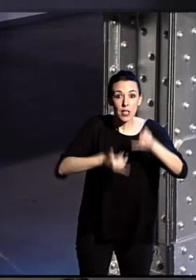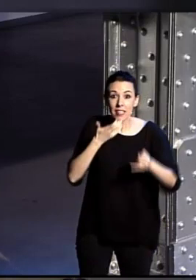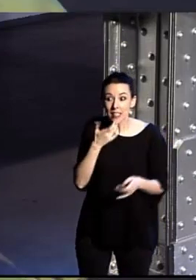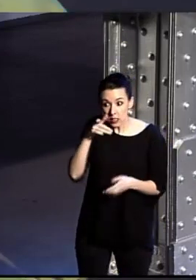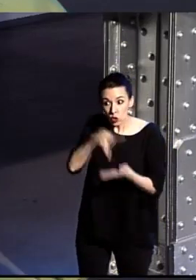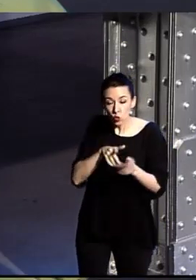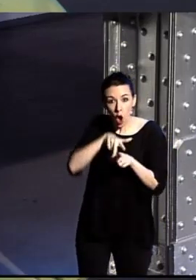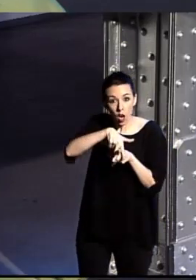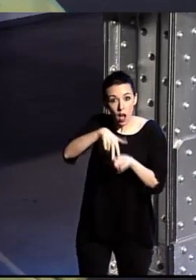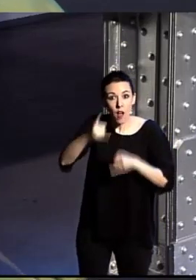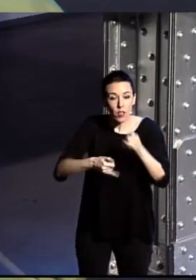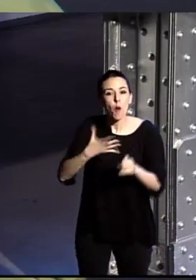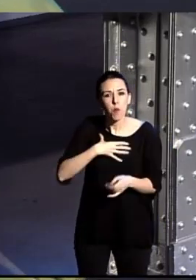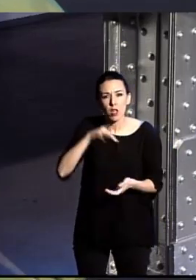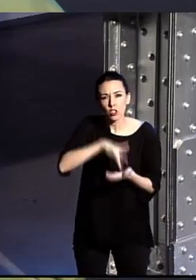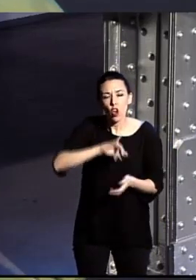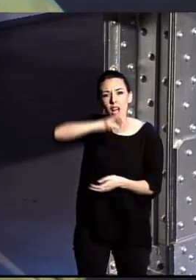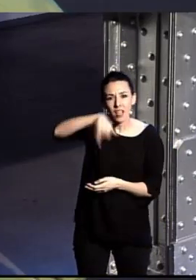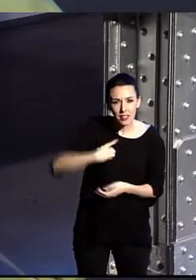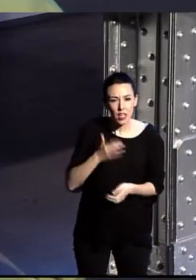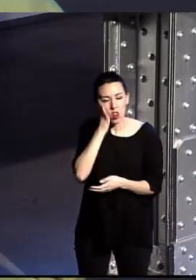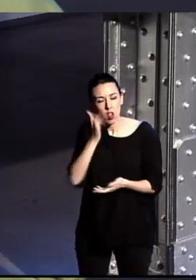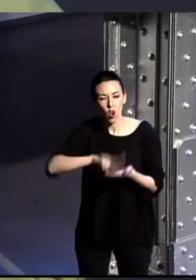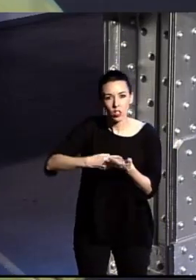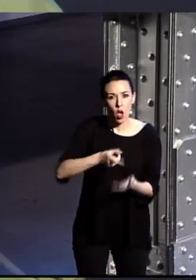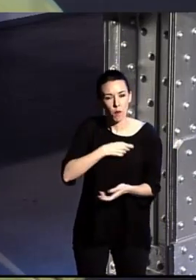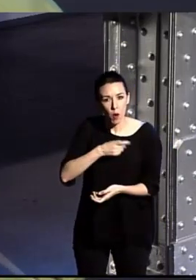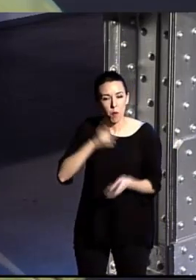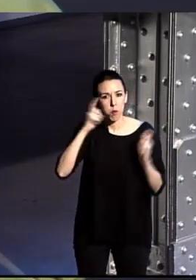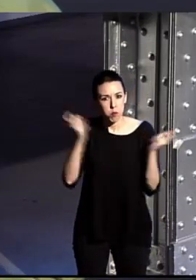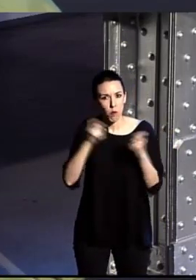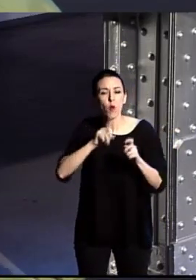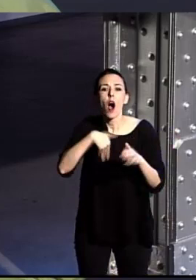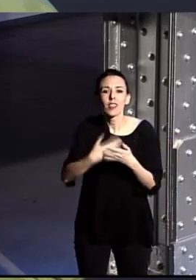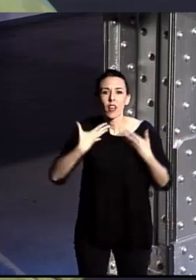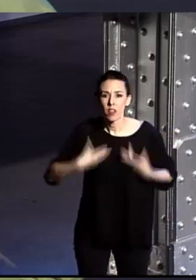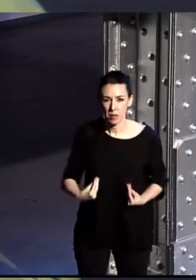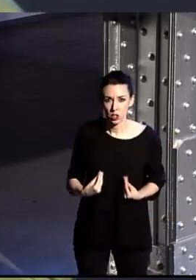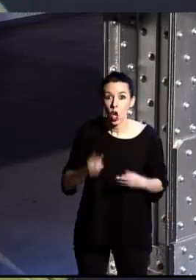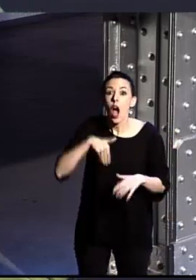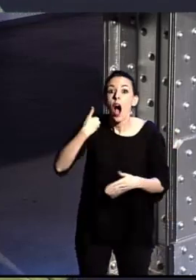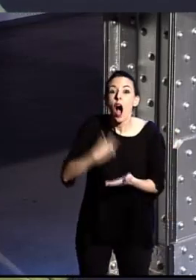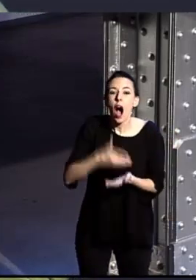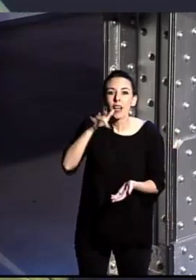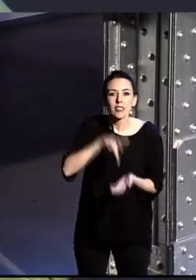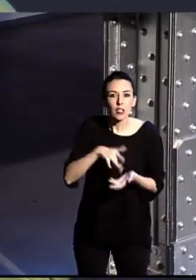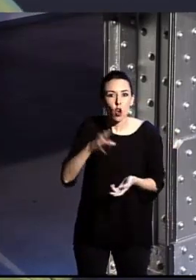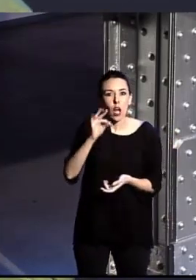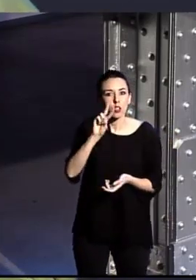bici también pueden padecer cansancio, insomnio, palpitaciones, dolores de cabeza y depresión, incluso